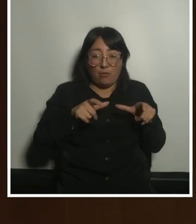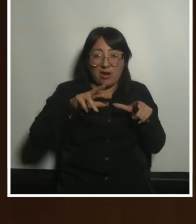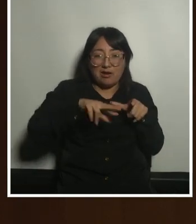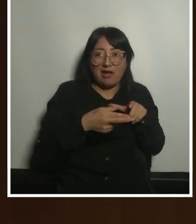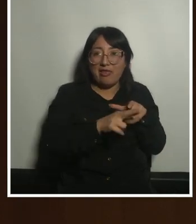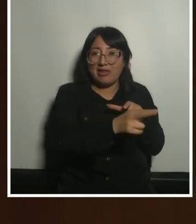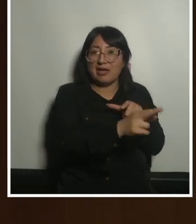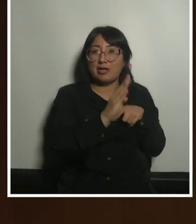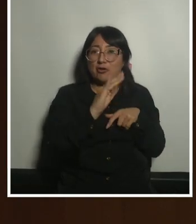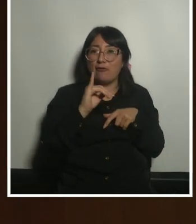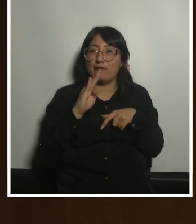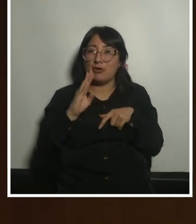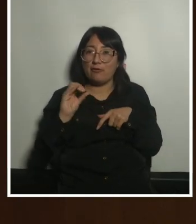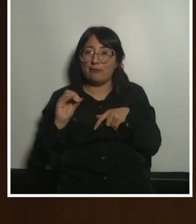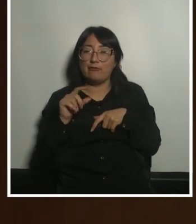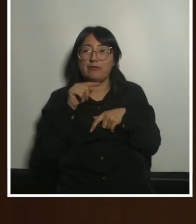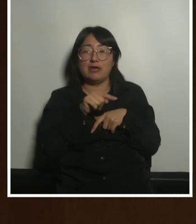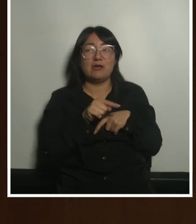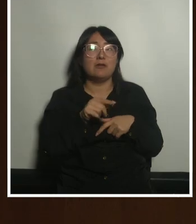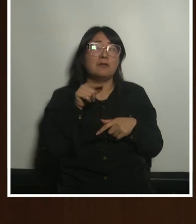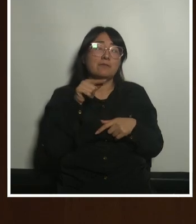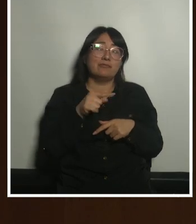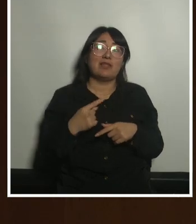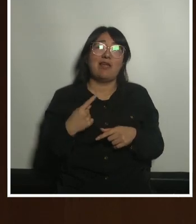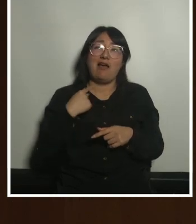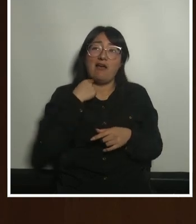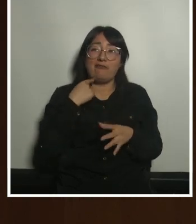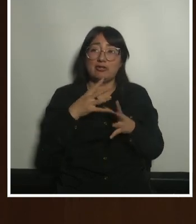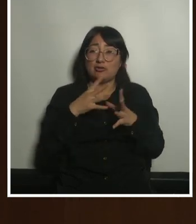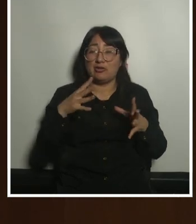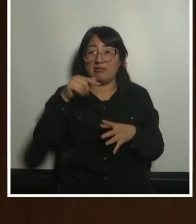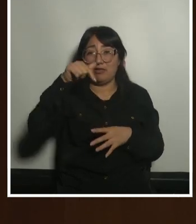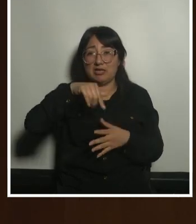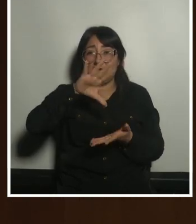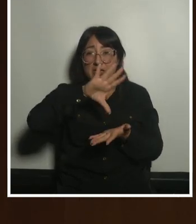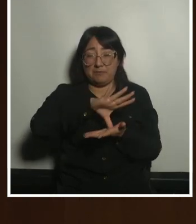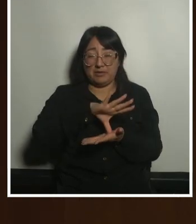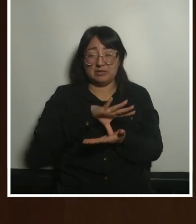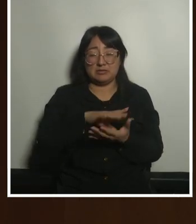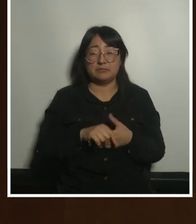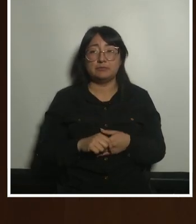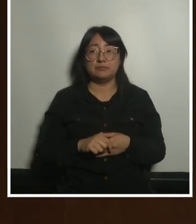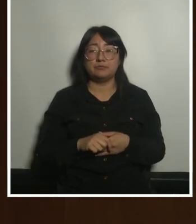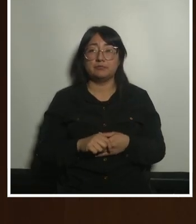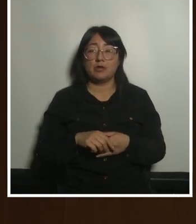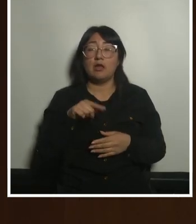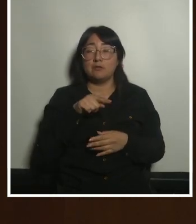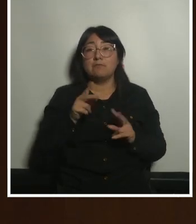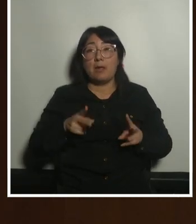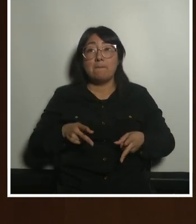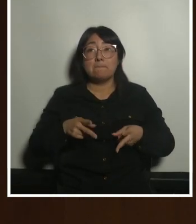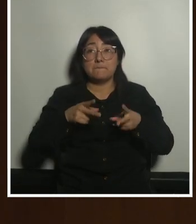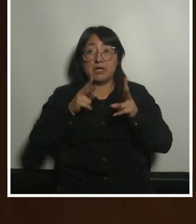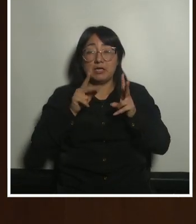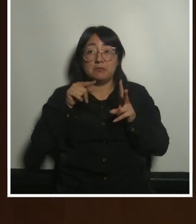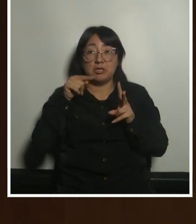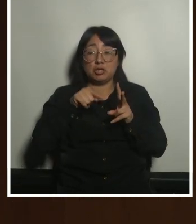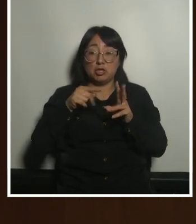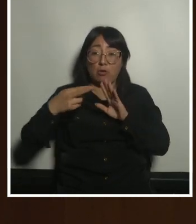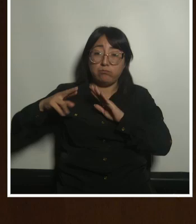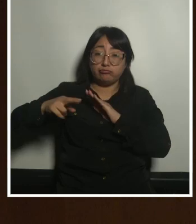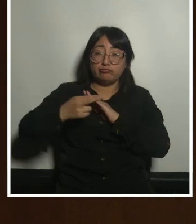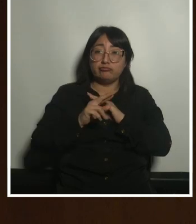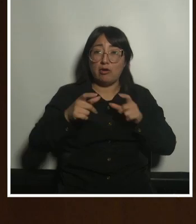que también sostuvo uno de los deltas más grandes que tenemos en el país, y que también permitió el tránsito de los sedimentos del